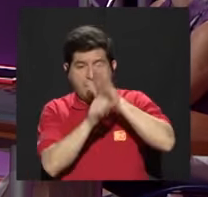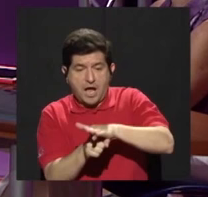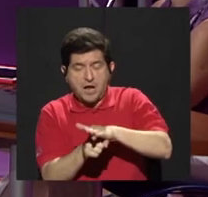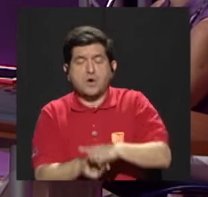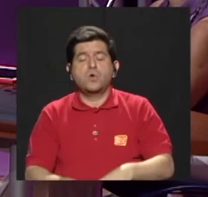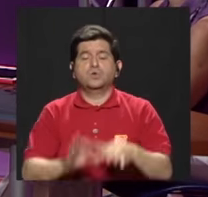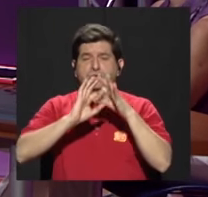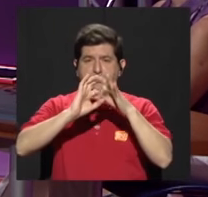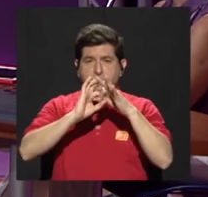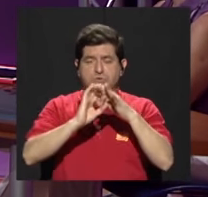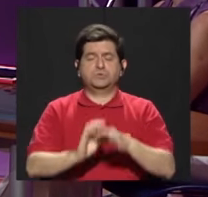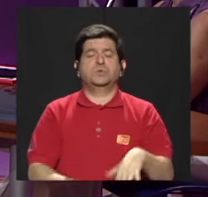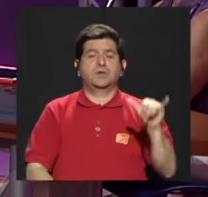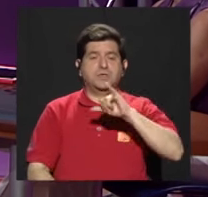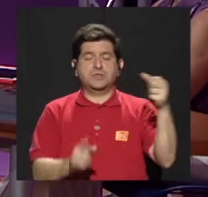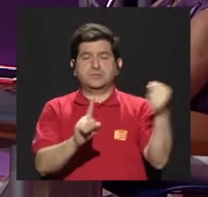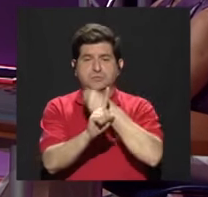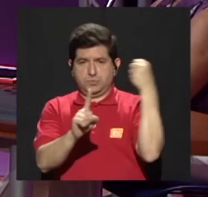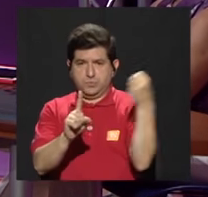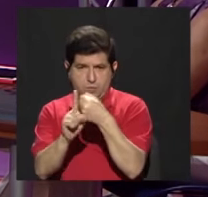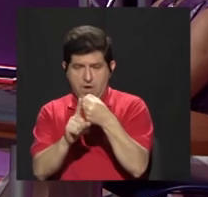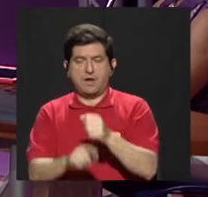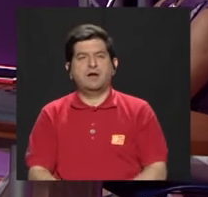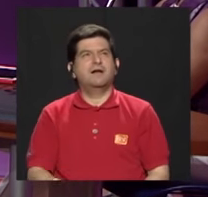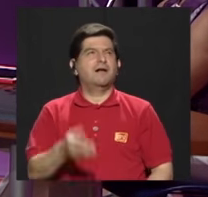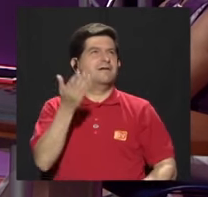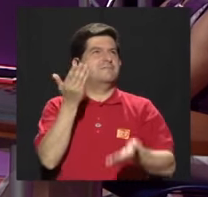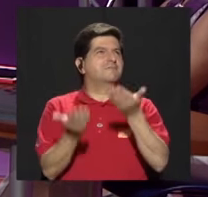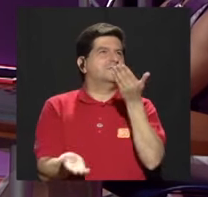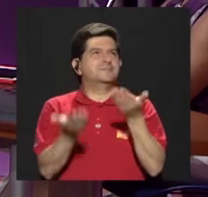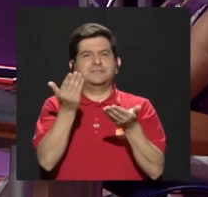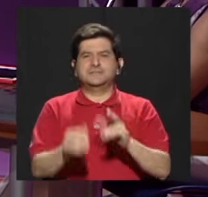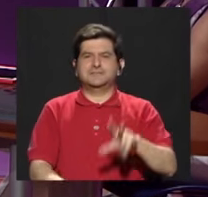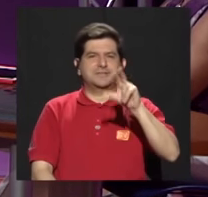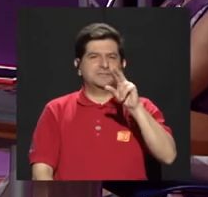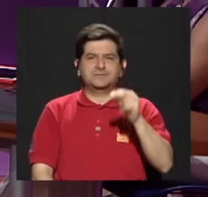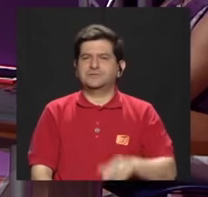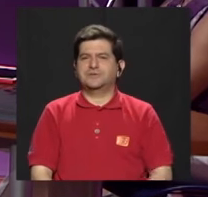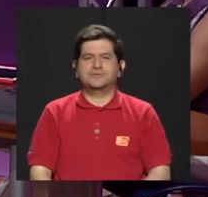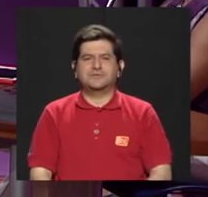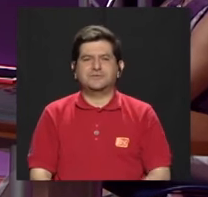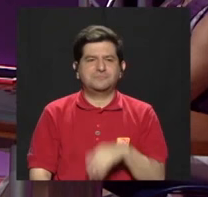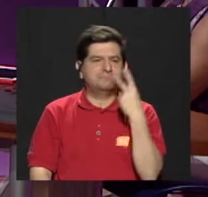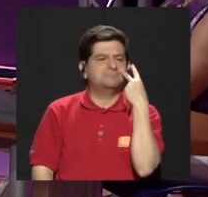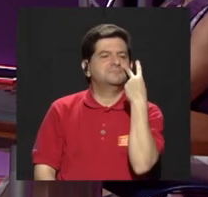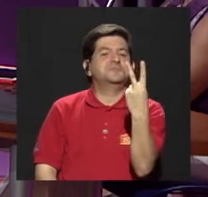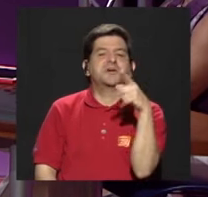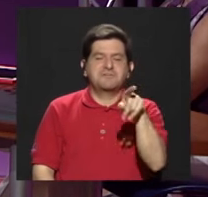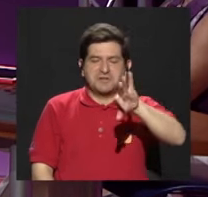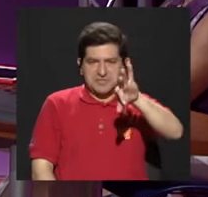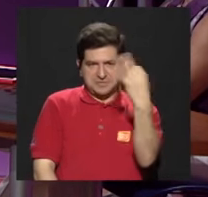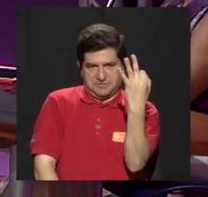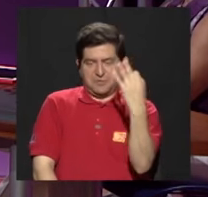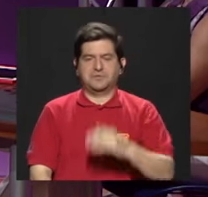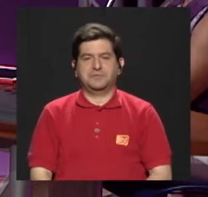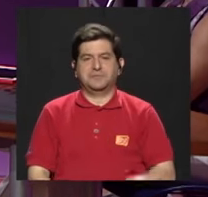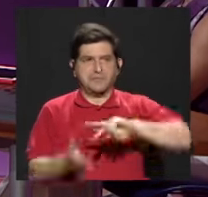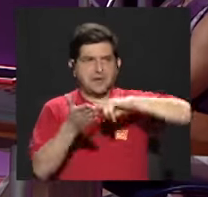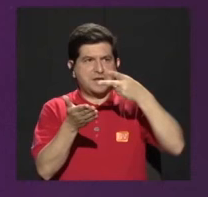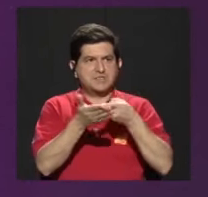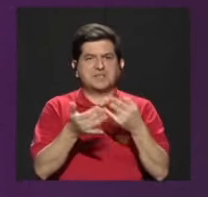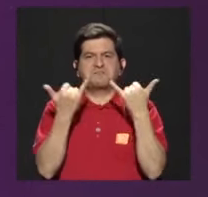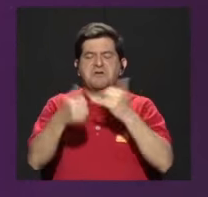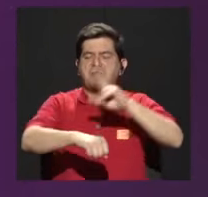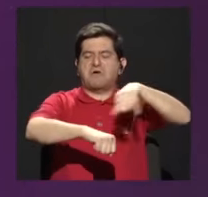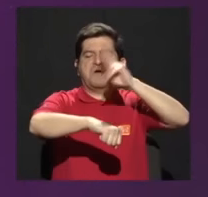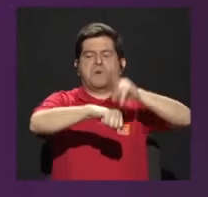violencia. Y tal vez esto es algo que no se ha considerado, que no se ve así, ¿verdad?, en el sentido que se ha